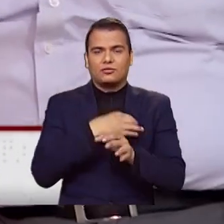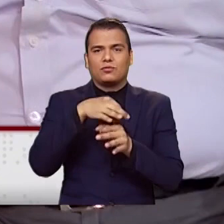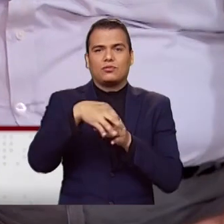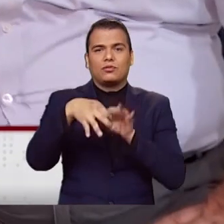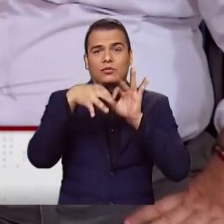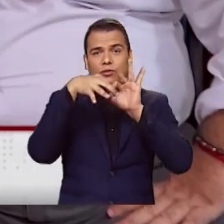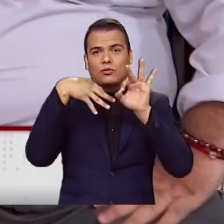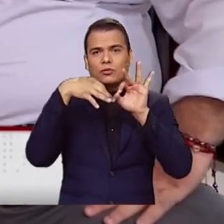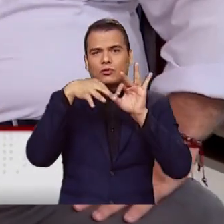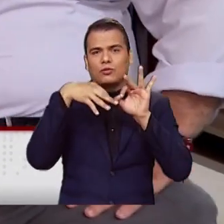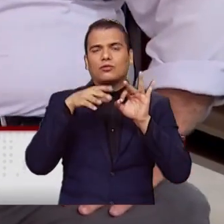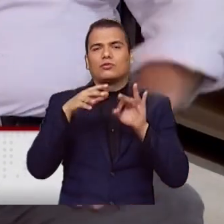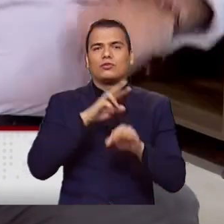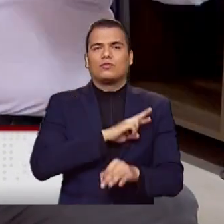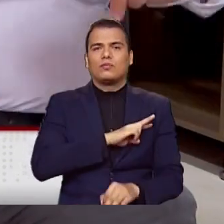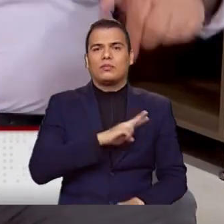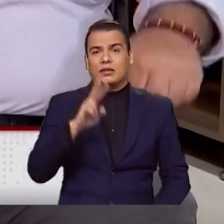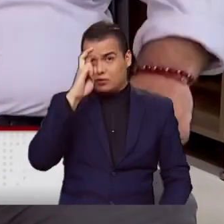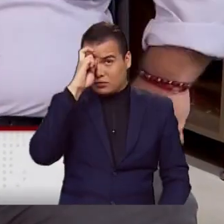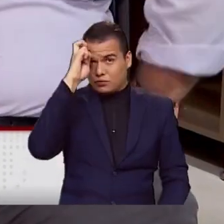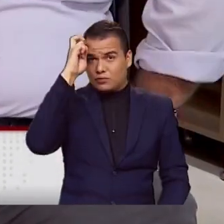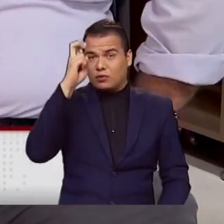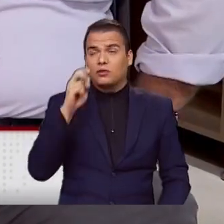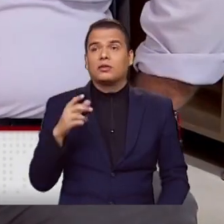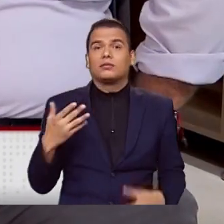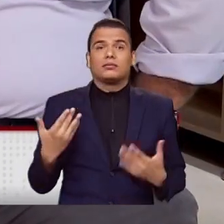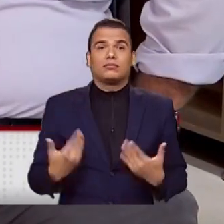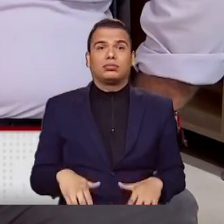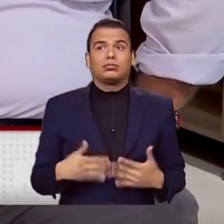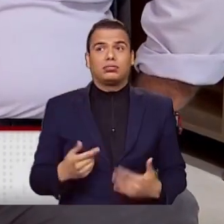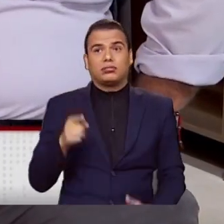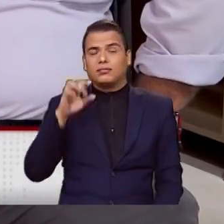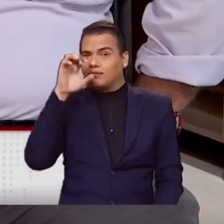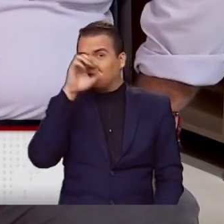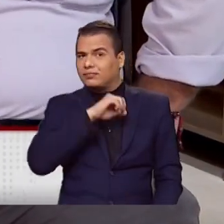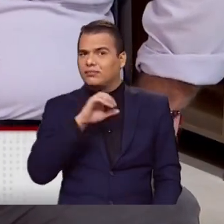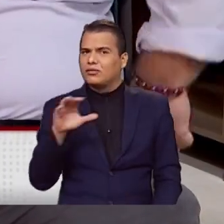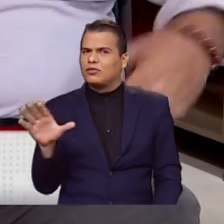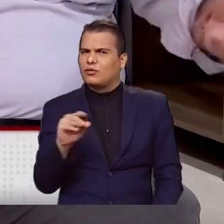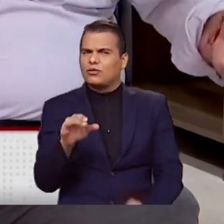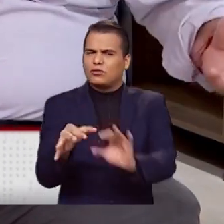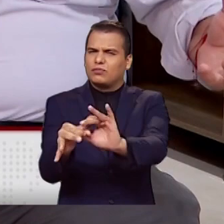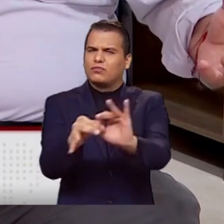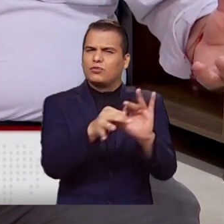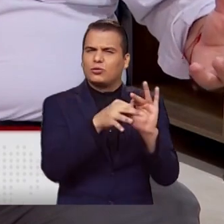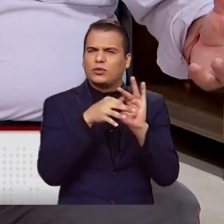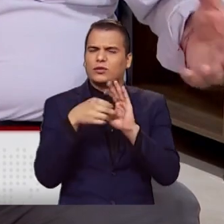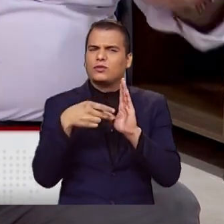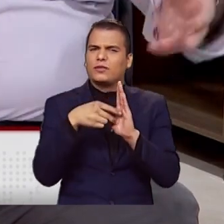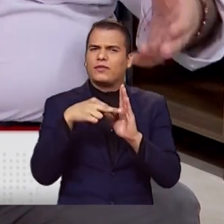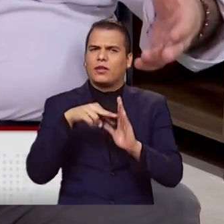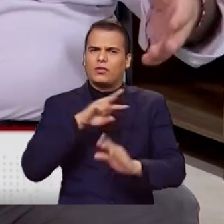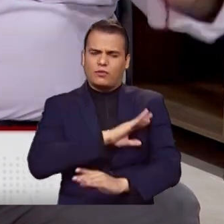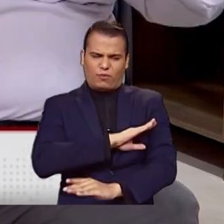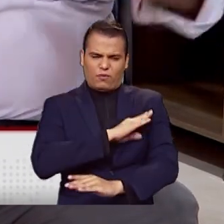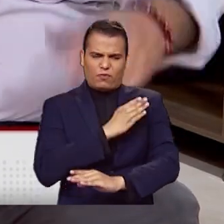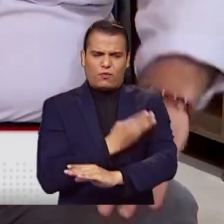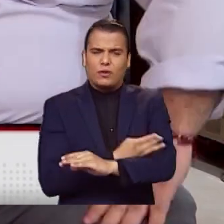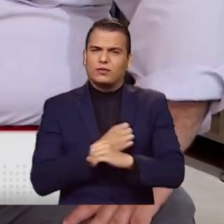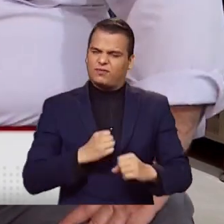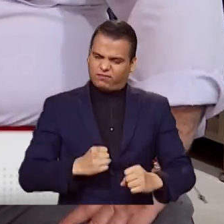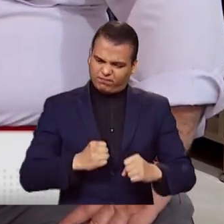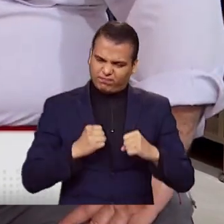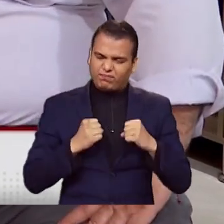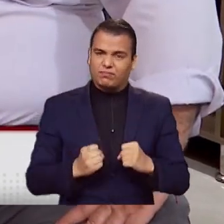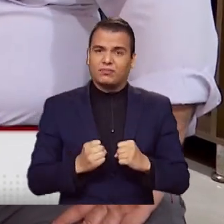La Unión, en el norte del Valle del Cauca. Aquí sí vale el lema de que la unión hace la fuerza, y su gente está trabajando en conjunto para salir